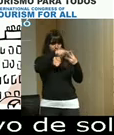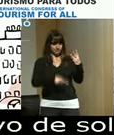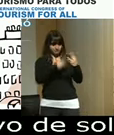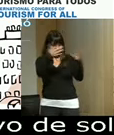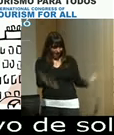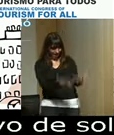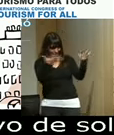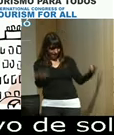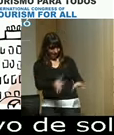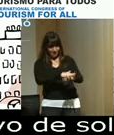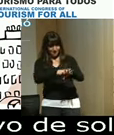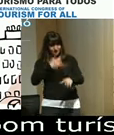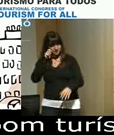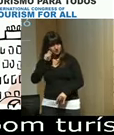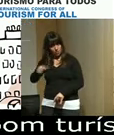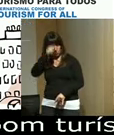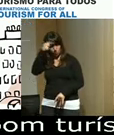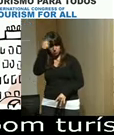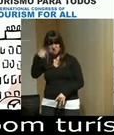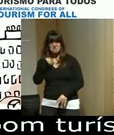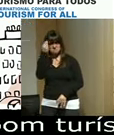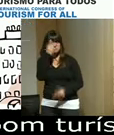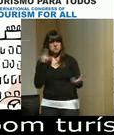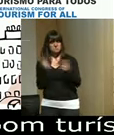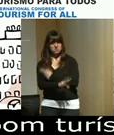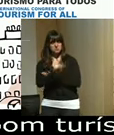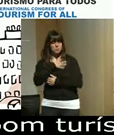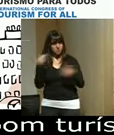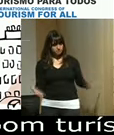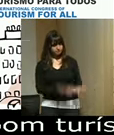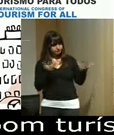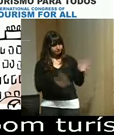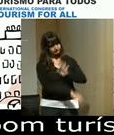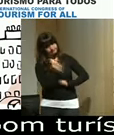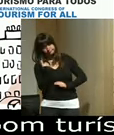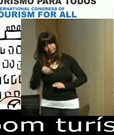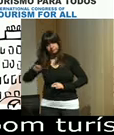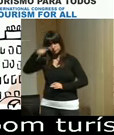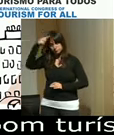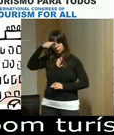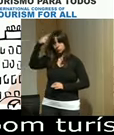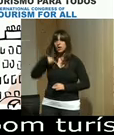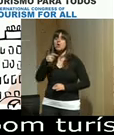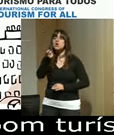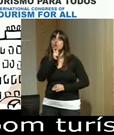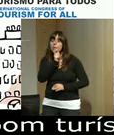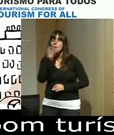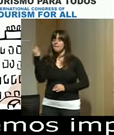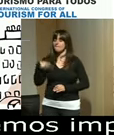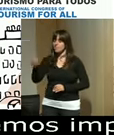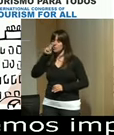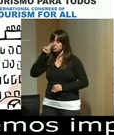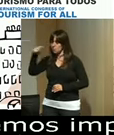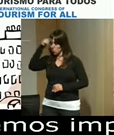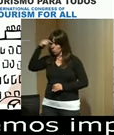ambiente? Yo creo que la respuesta puede ser que sí, y hay una forma de hacerlo, y es haciendo accesibles y flexibles